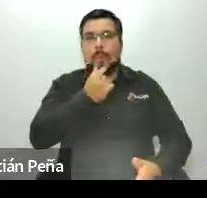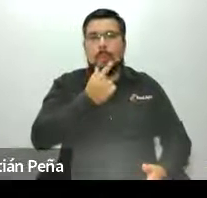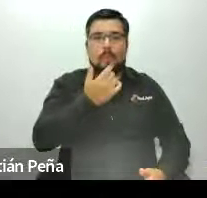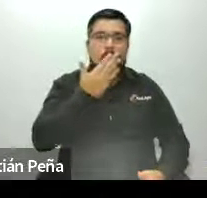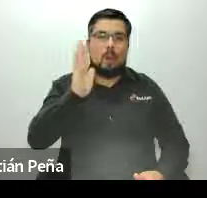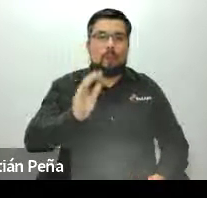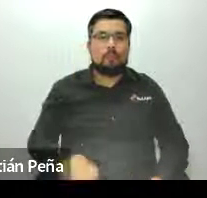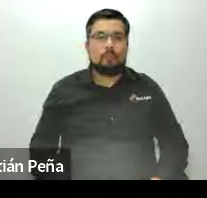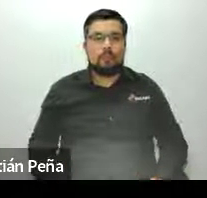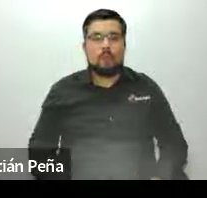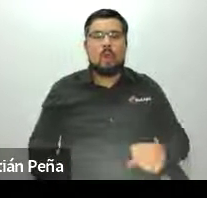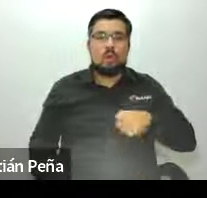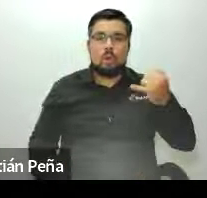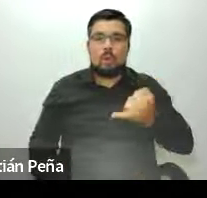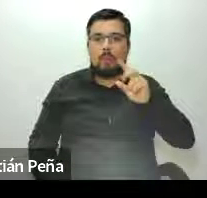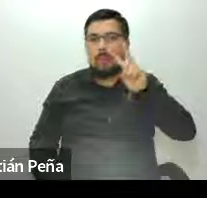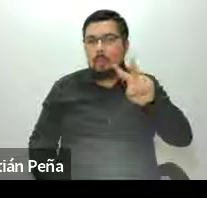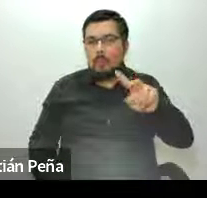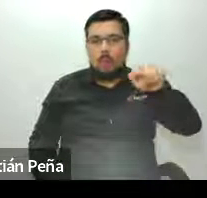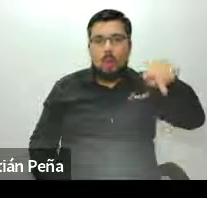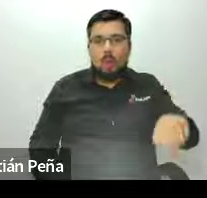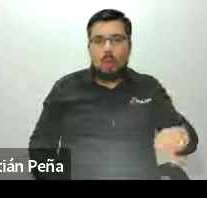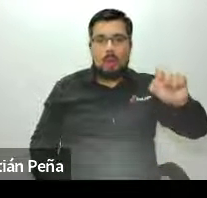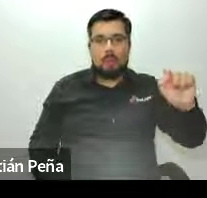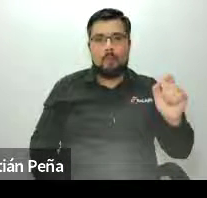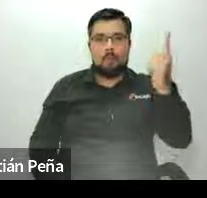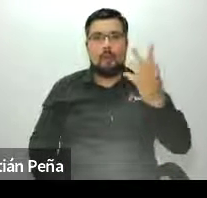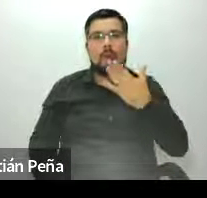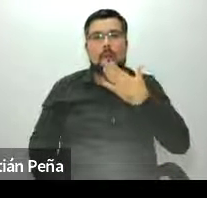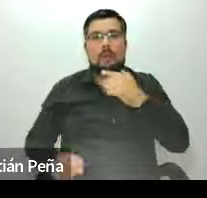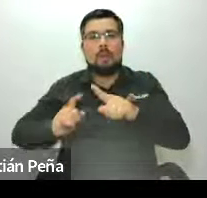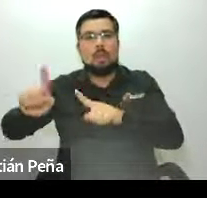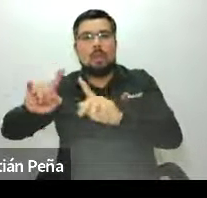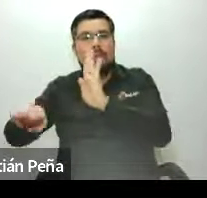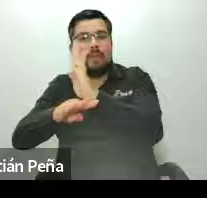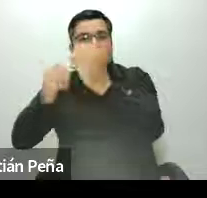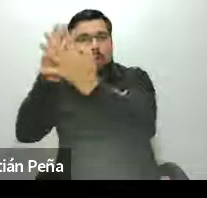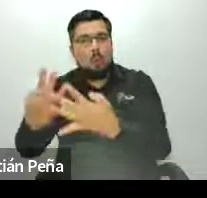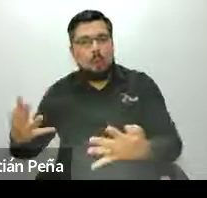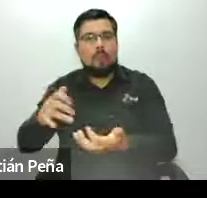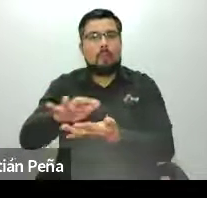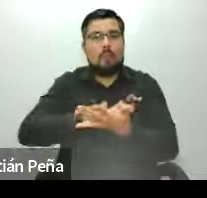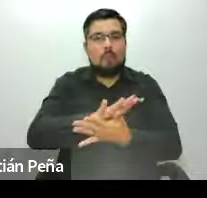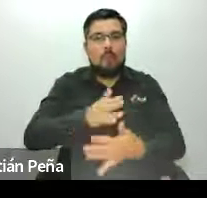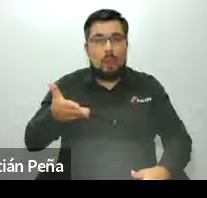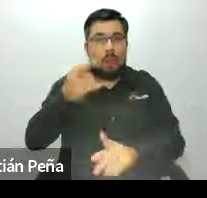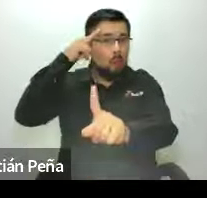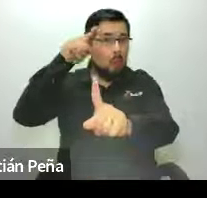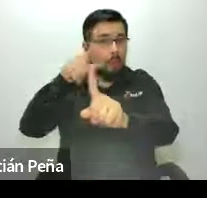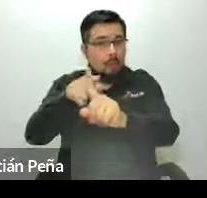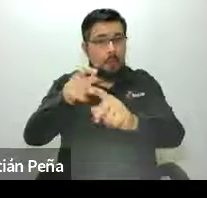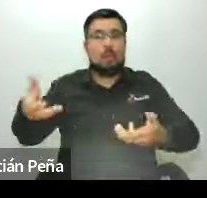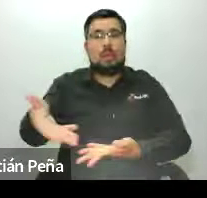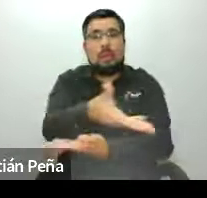la priorización y también, qué sé yo, las bases curriculares, porque, por ejemplo, este objetivo de interacción que les planteé hace